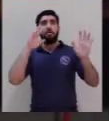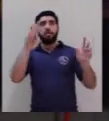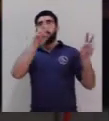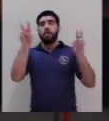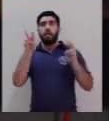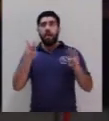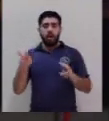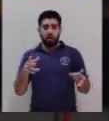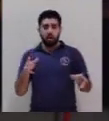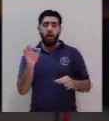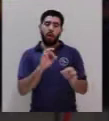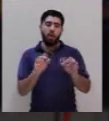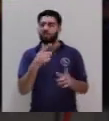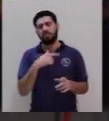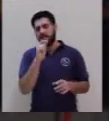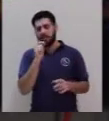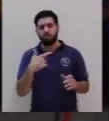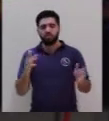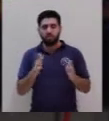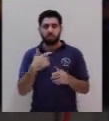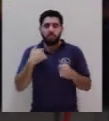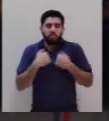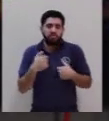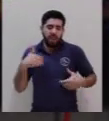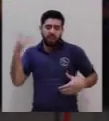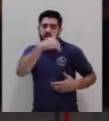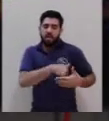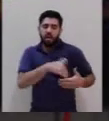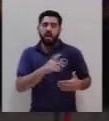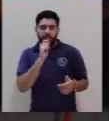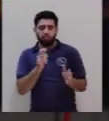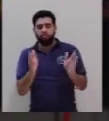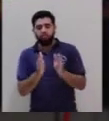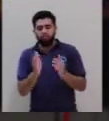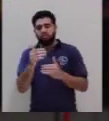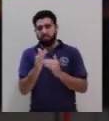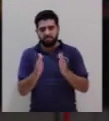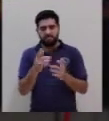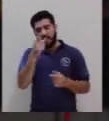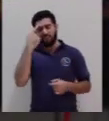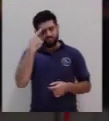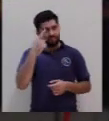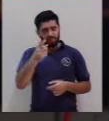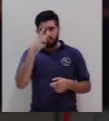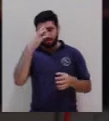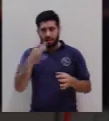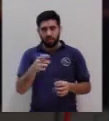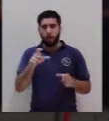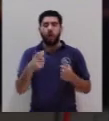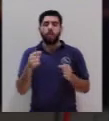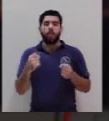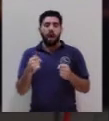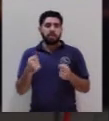en grande, lo pongo y mejor porque ahí lo estoy leyendo. ¿Verdad? Y si yo quiero llevarlo en mi mochila para la